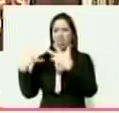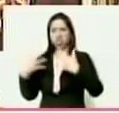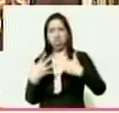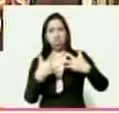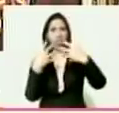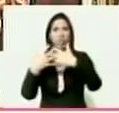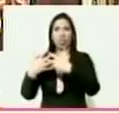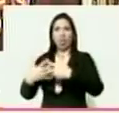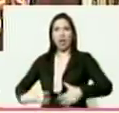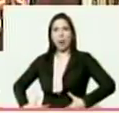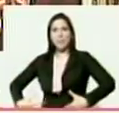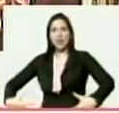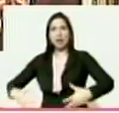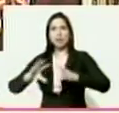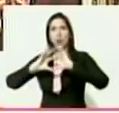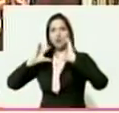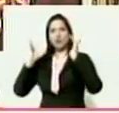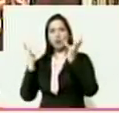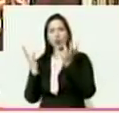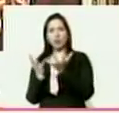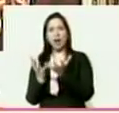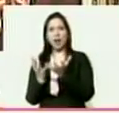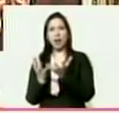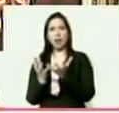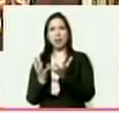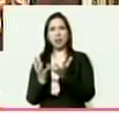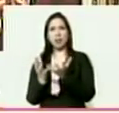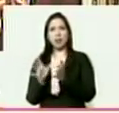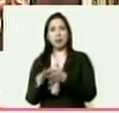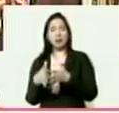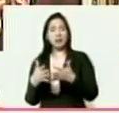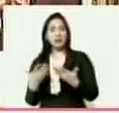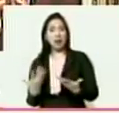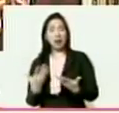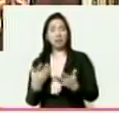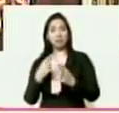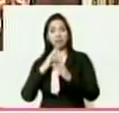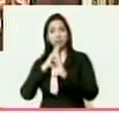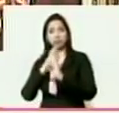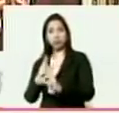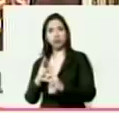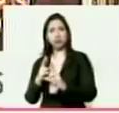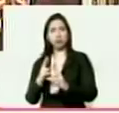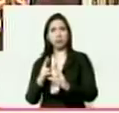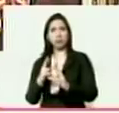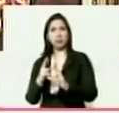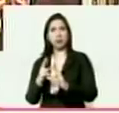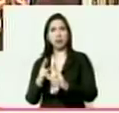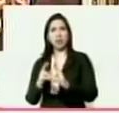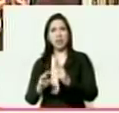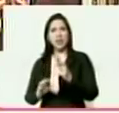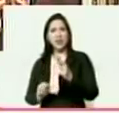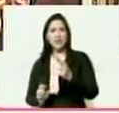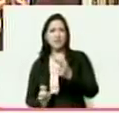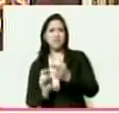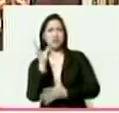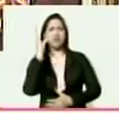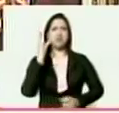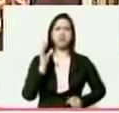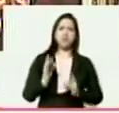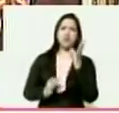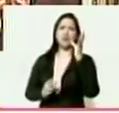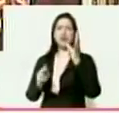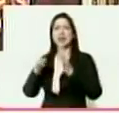mundial, que dio como resultado el desencadenante del surgimiento del nazismo,